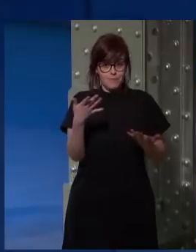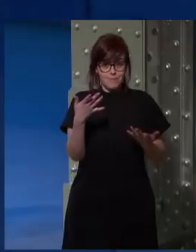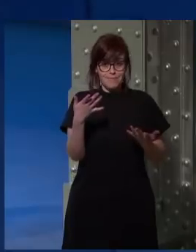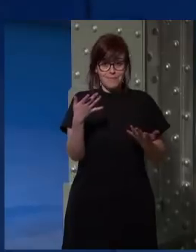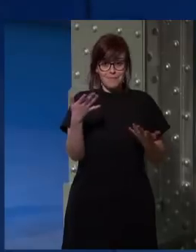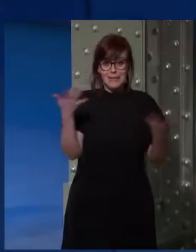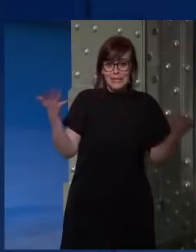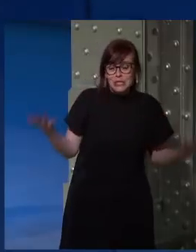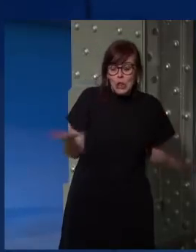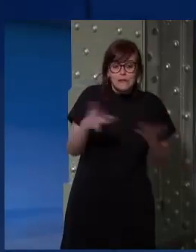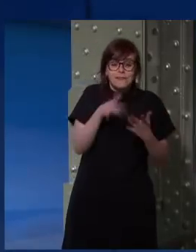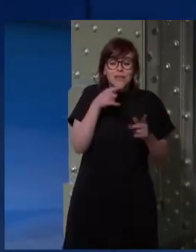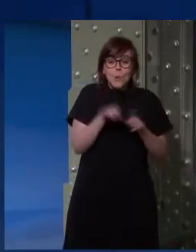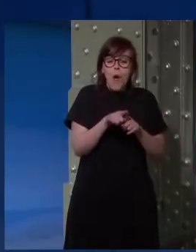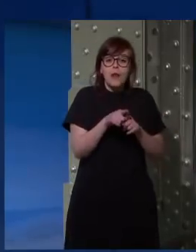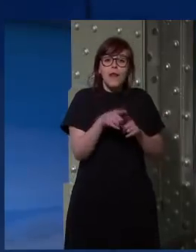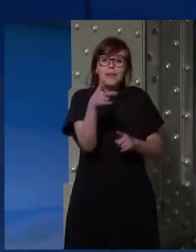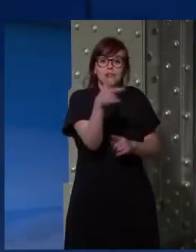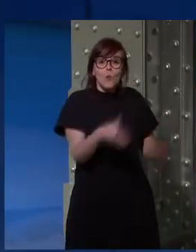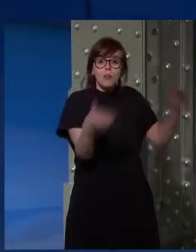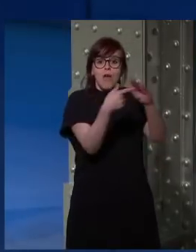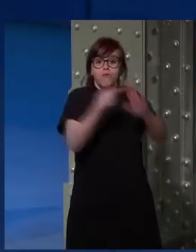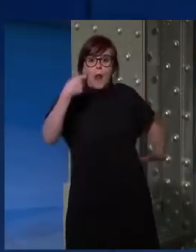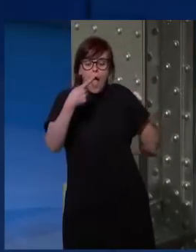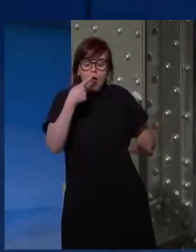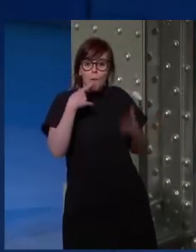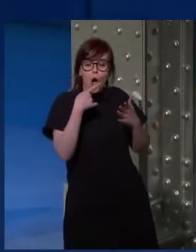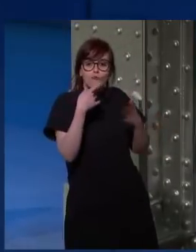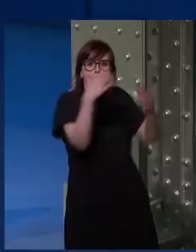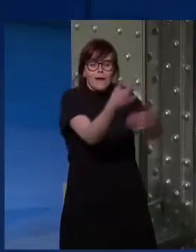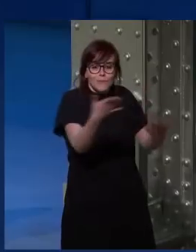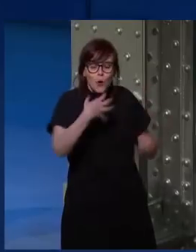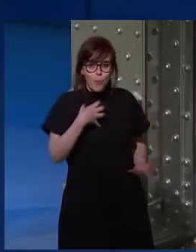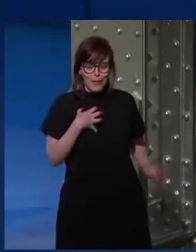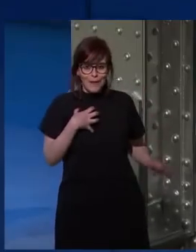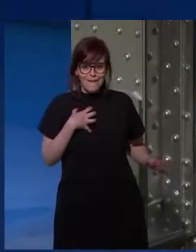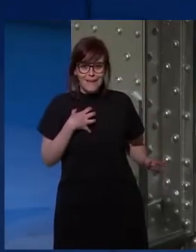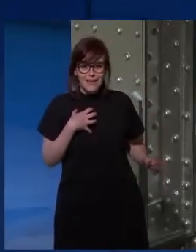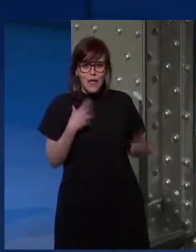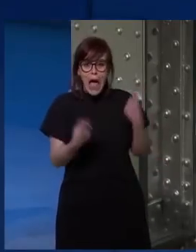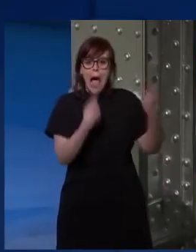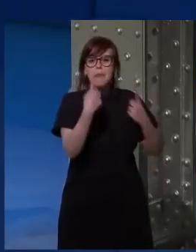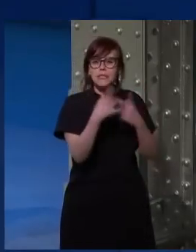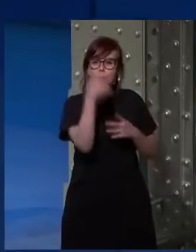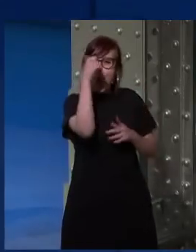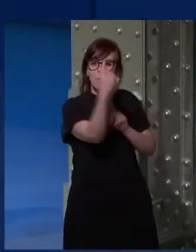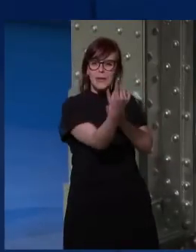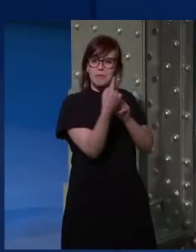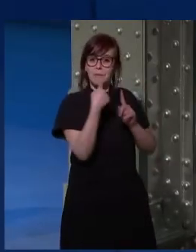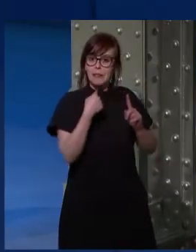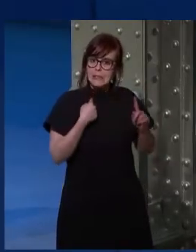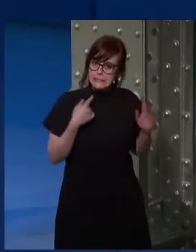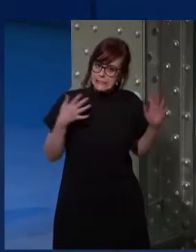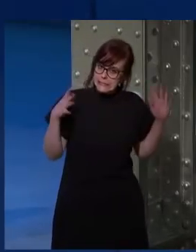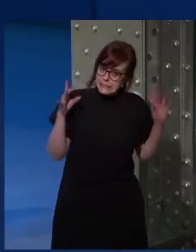pueden quitar realmente a nadie, ¿no? Entonces a mí, ya te digo, cuando viene alguno que te dice eso, pues